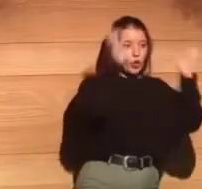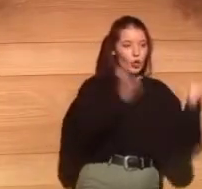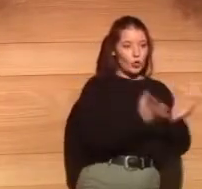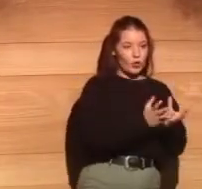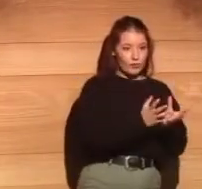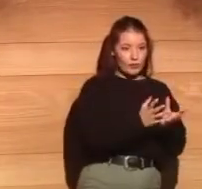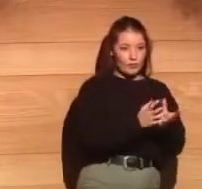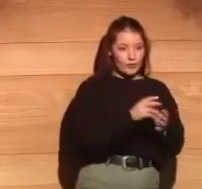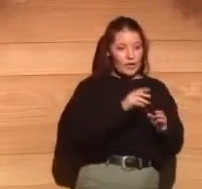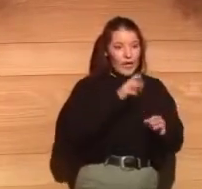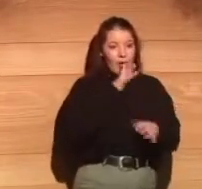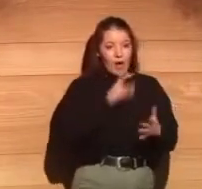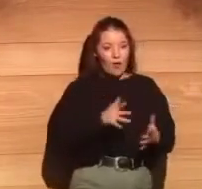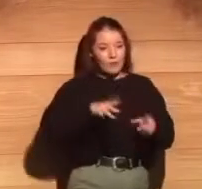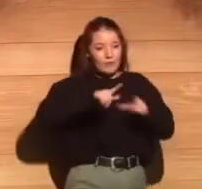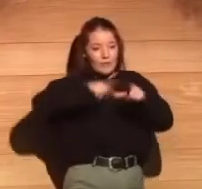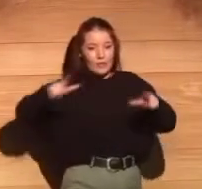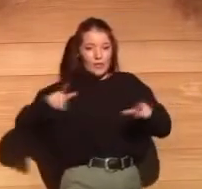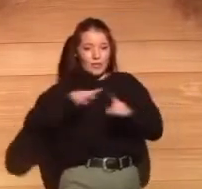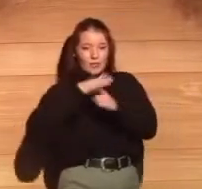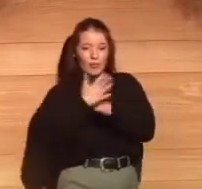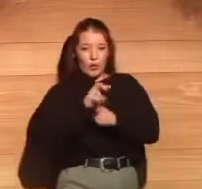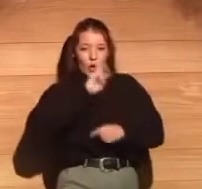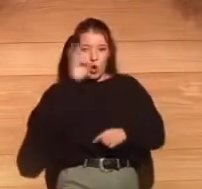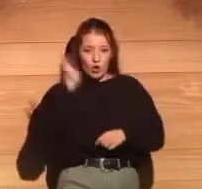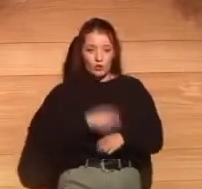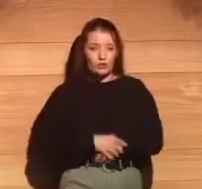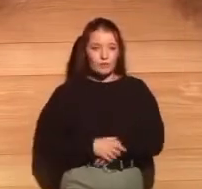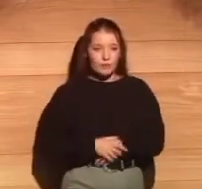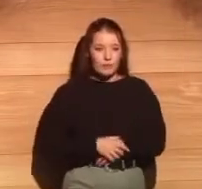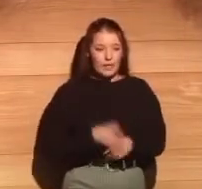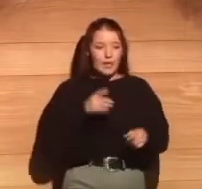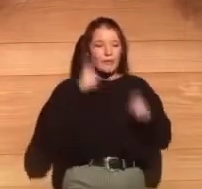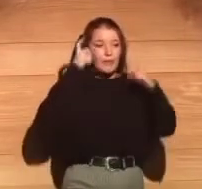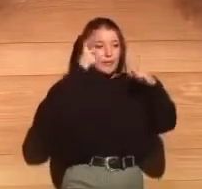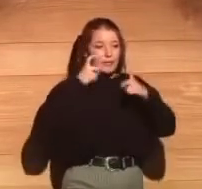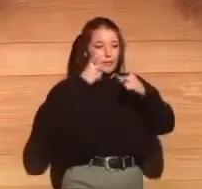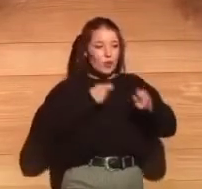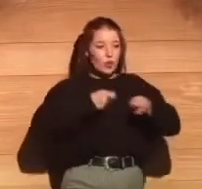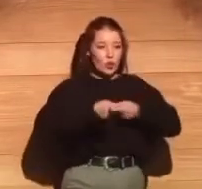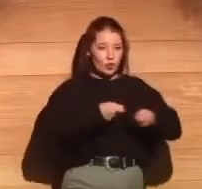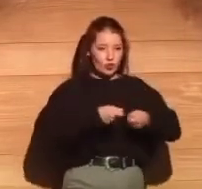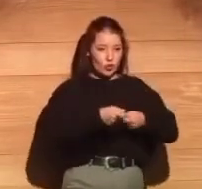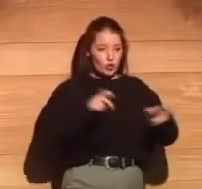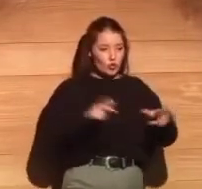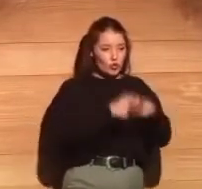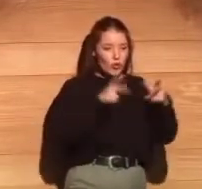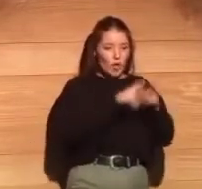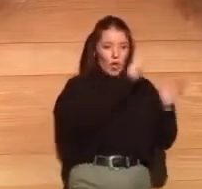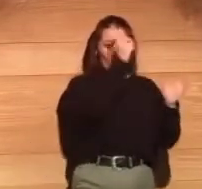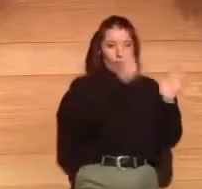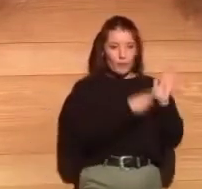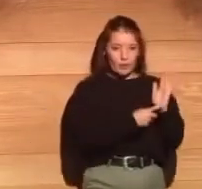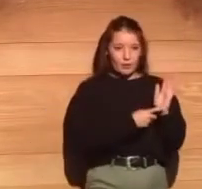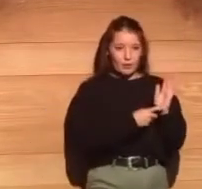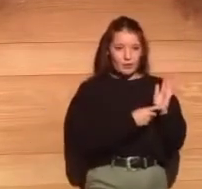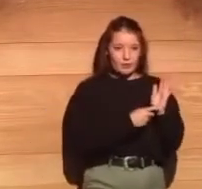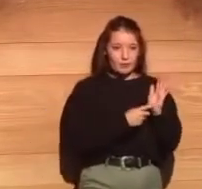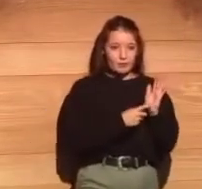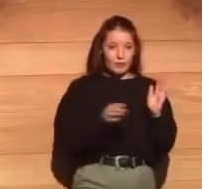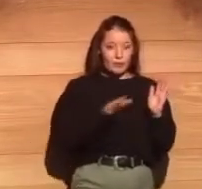Ese geopoder que lo que intenta es el control de personas y de sociedades completas. Y precisamente uno de